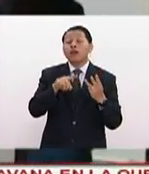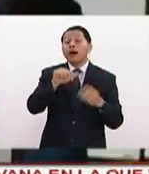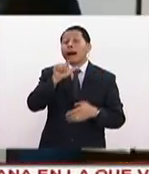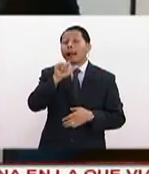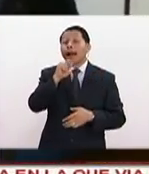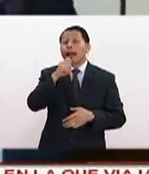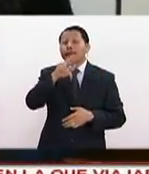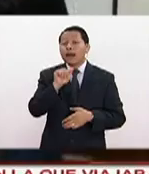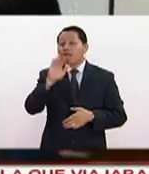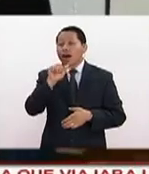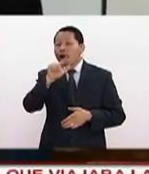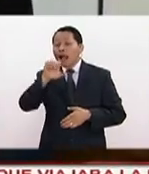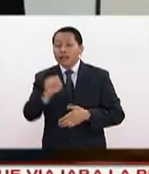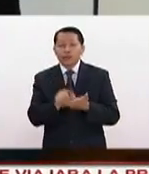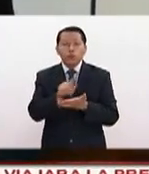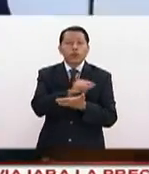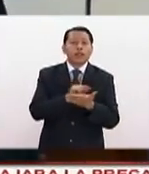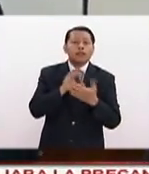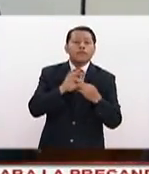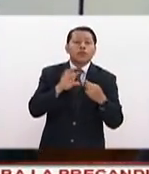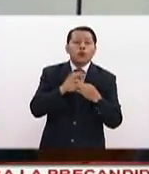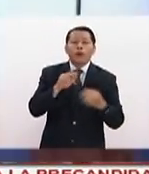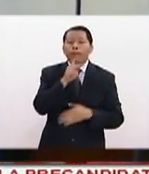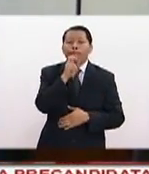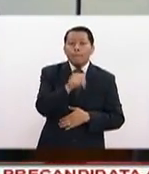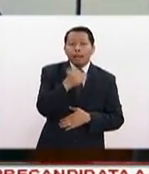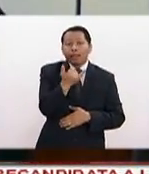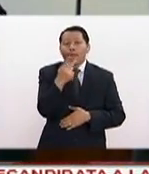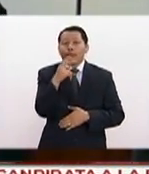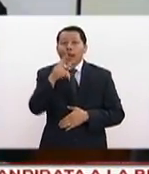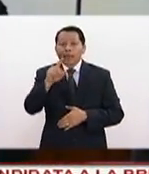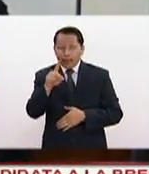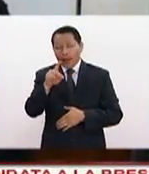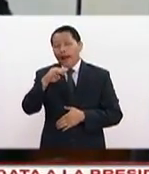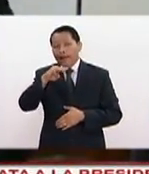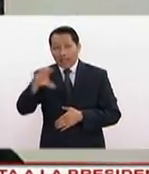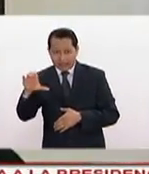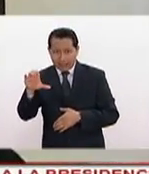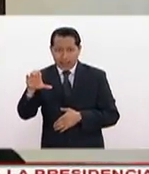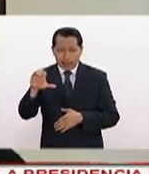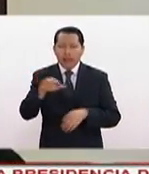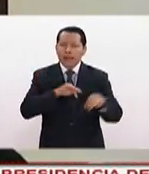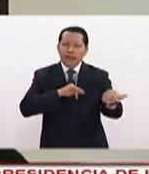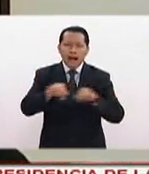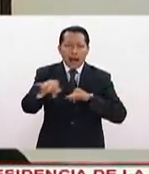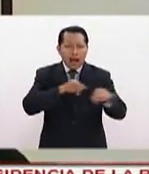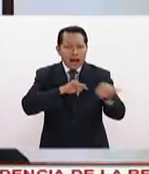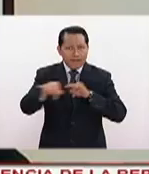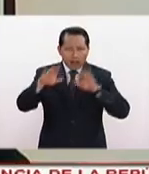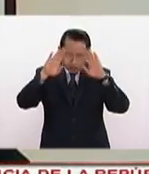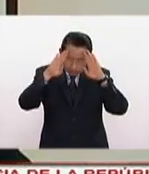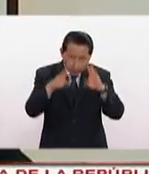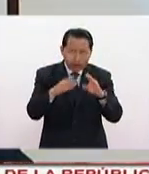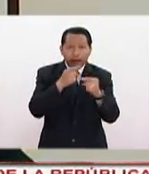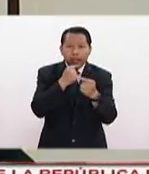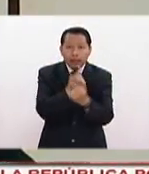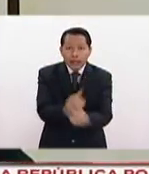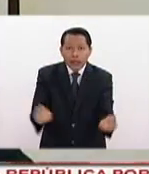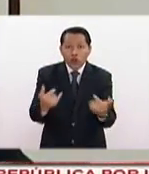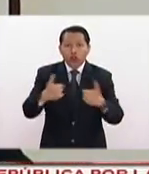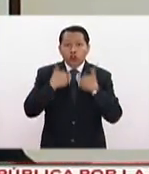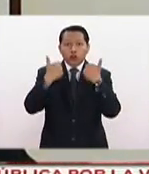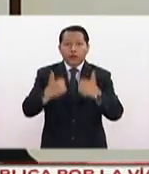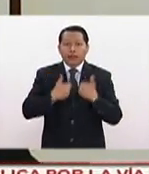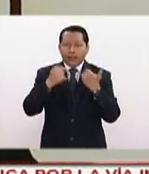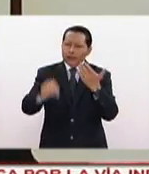Barrales, escribió a través de su cuenta de Twitter que el PAN y el PRD, también Movimiento Ciudadano, trabajarán para que las y los niños y jóvenes tengan